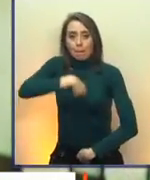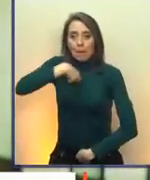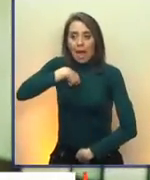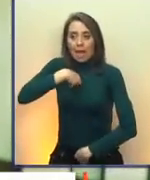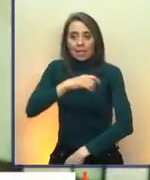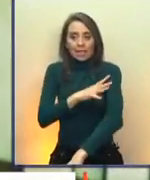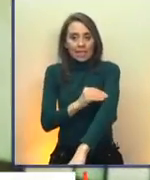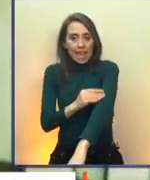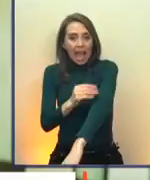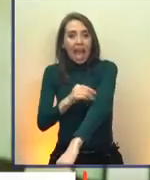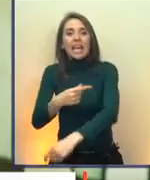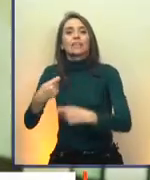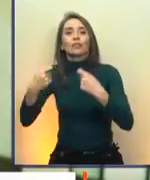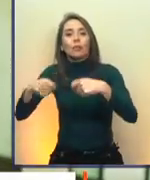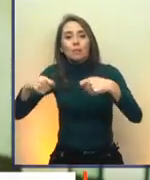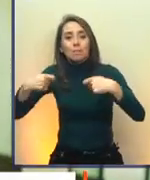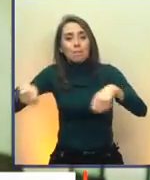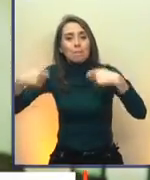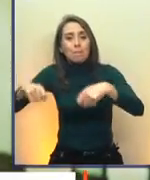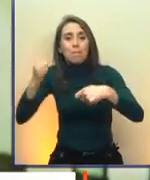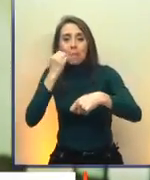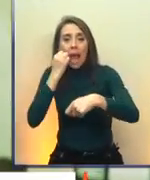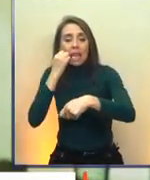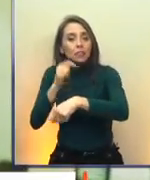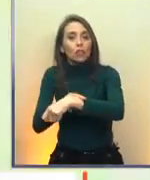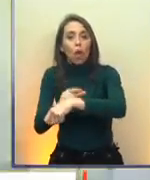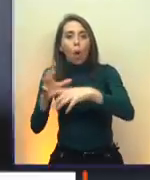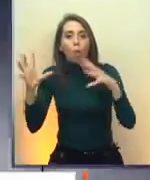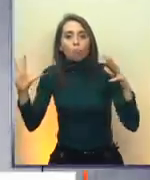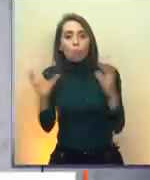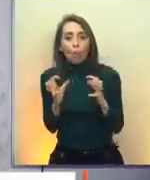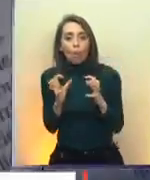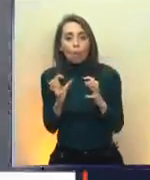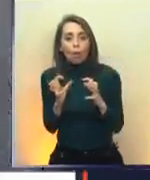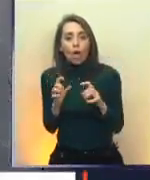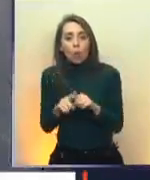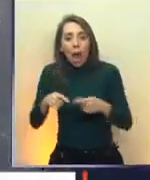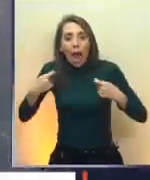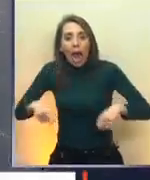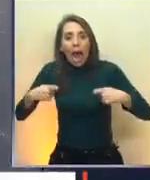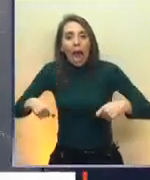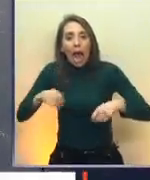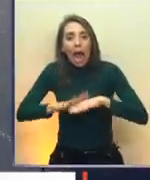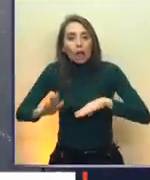fibra artificial, de nylon, se endurecía como un cartón.